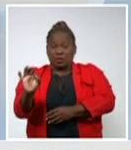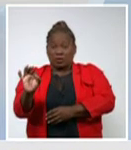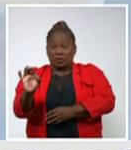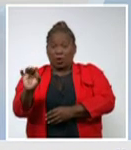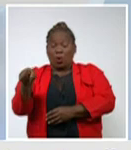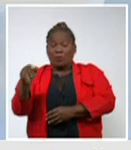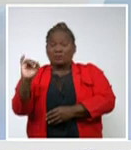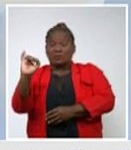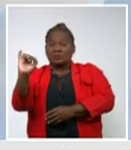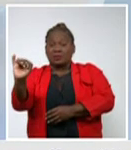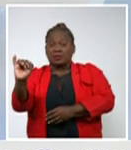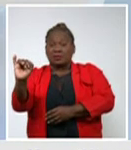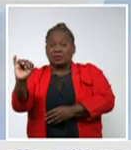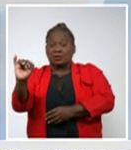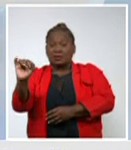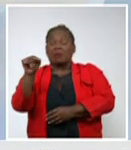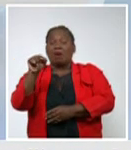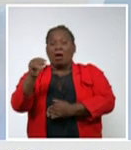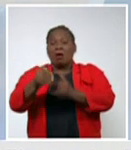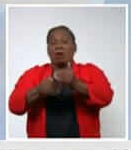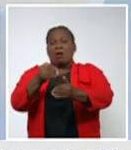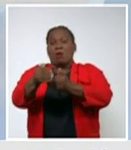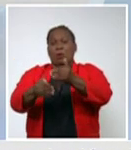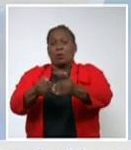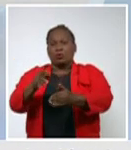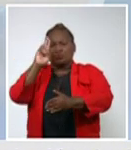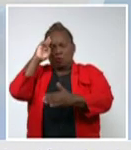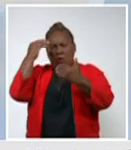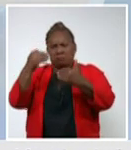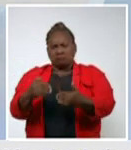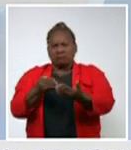98,6% con una evolución clínica estable.